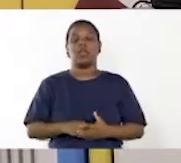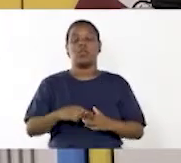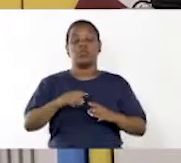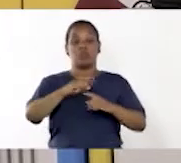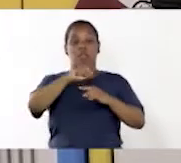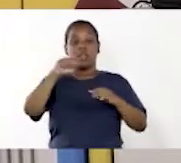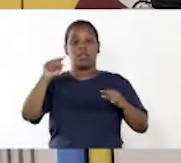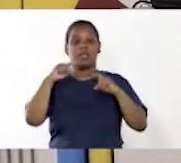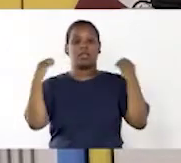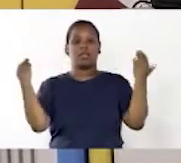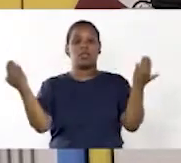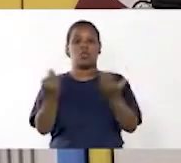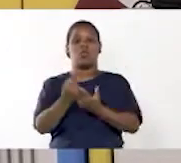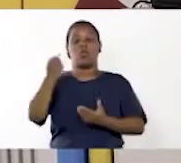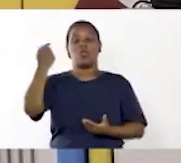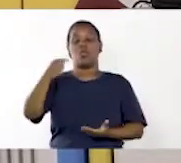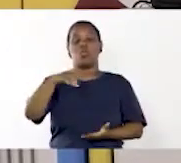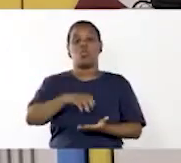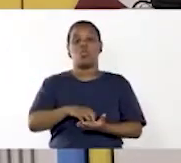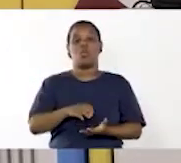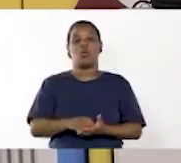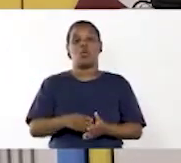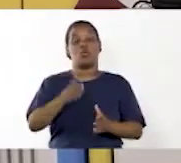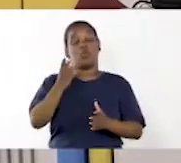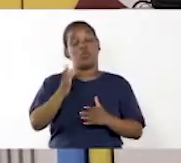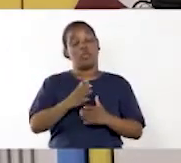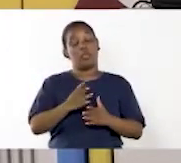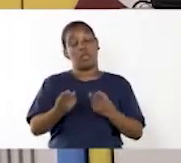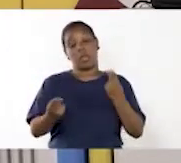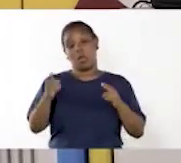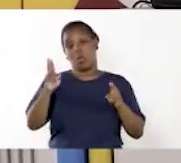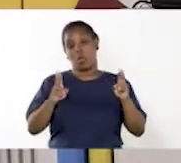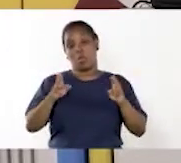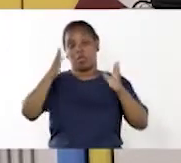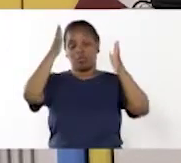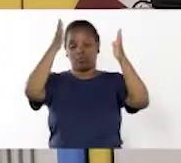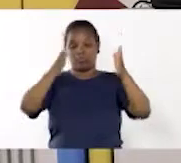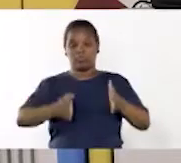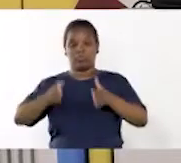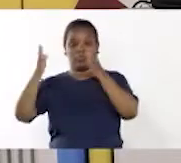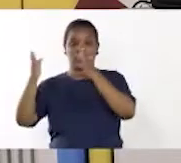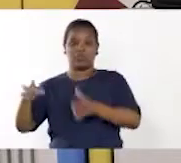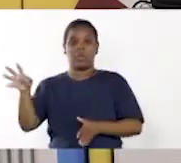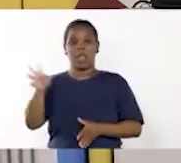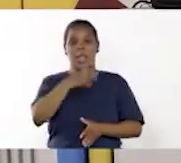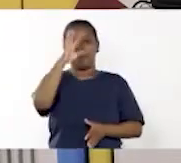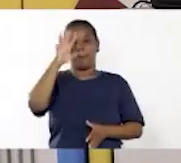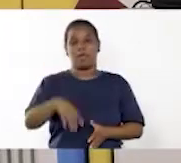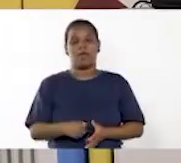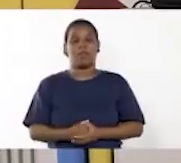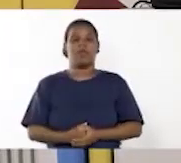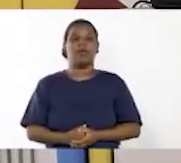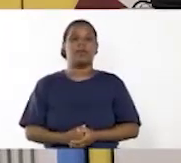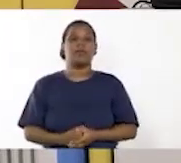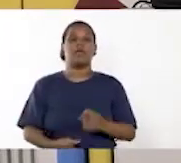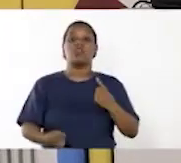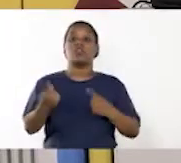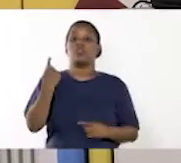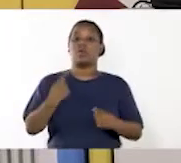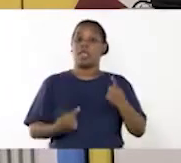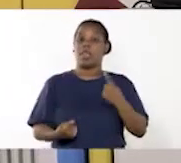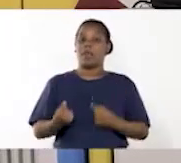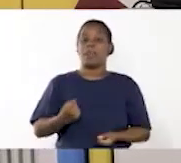un lugar, o de acuerdo a los meridianos, que son las líneas verticales que rodean un lugar, y a esos elementos vamos a